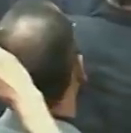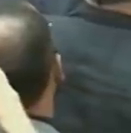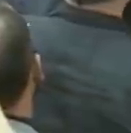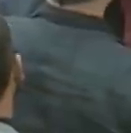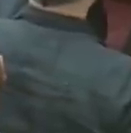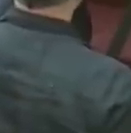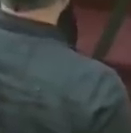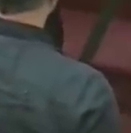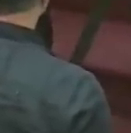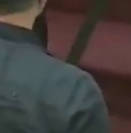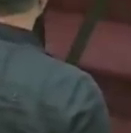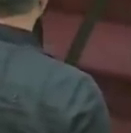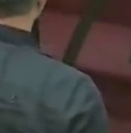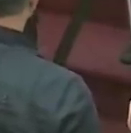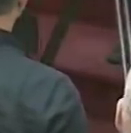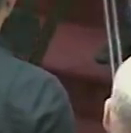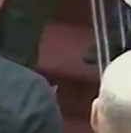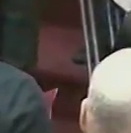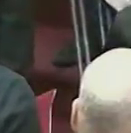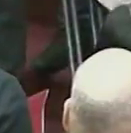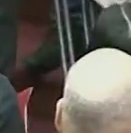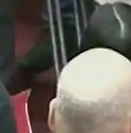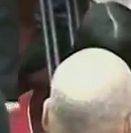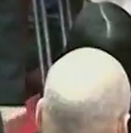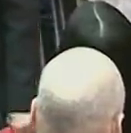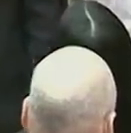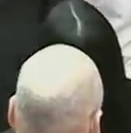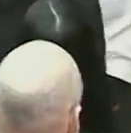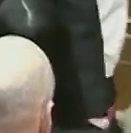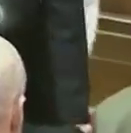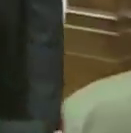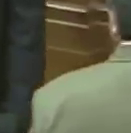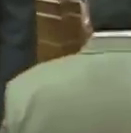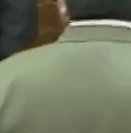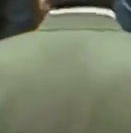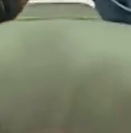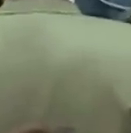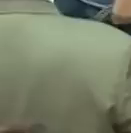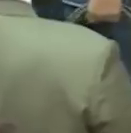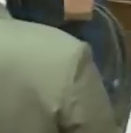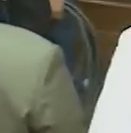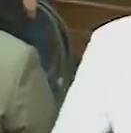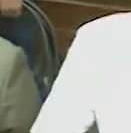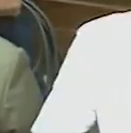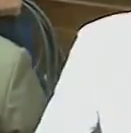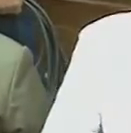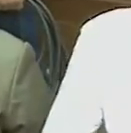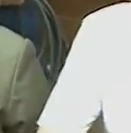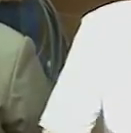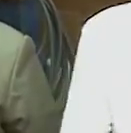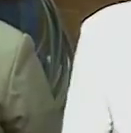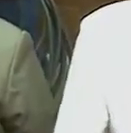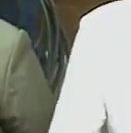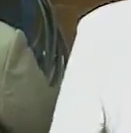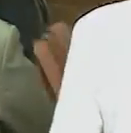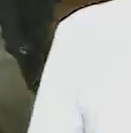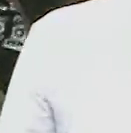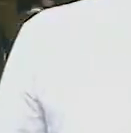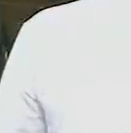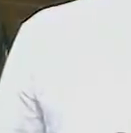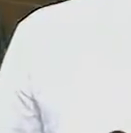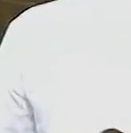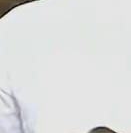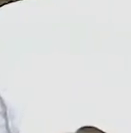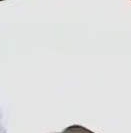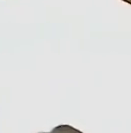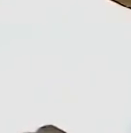económica. Un instrumento legal que por supuesto busca resaltar la producción nacional y contrarrestar la guerra económica y el cerco